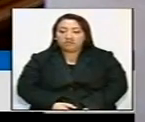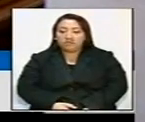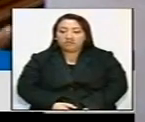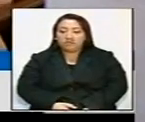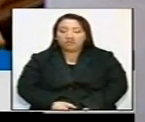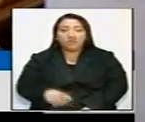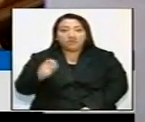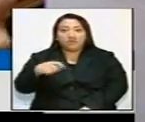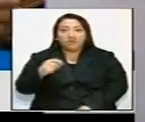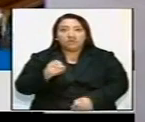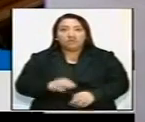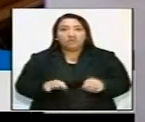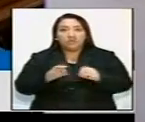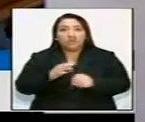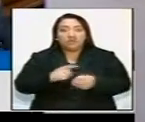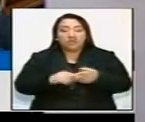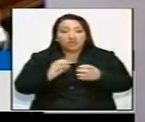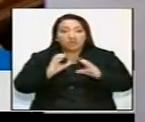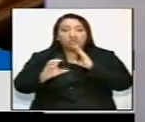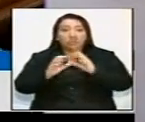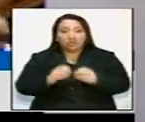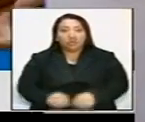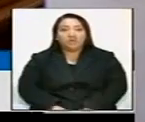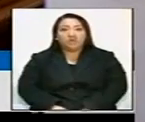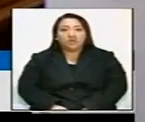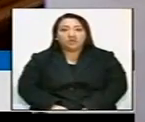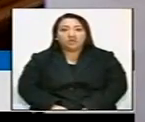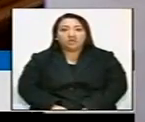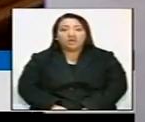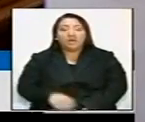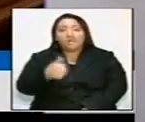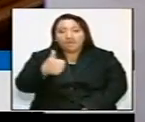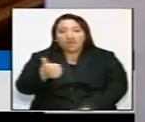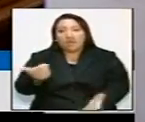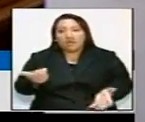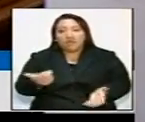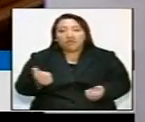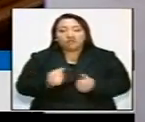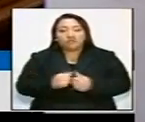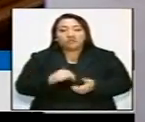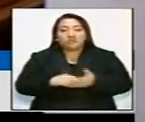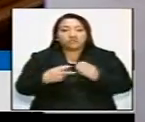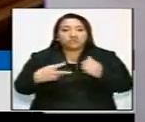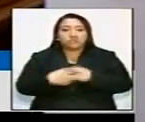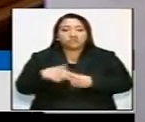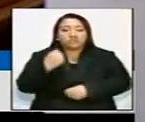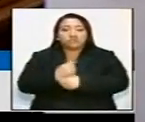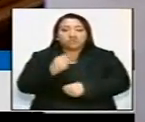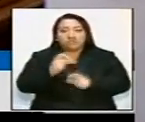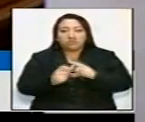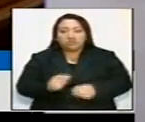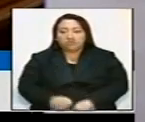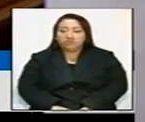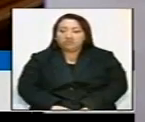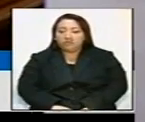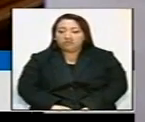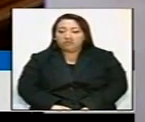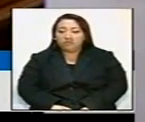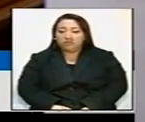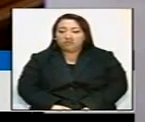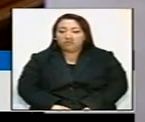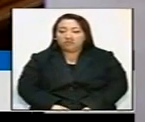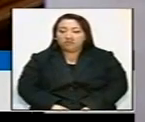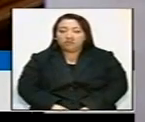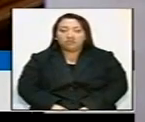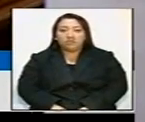significativa, y que se comunique bien que no significa recortes laborales para los trabajadores. Y ese es el